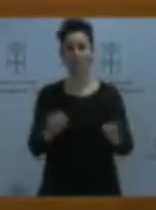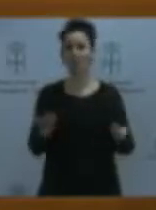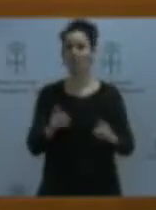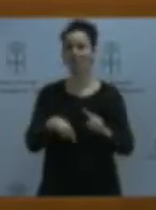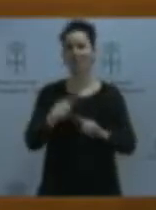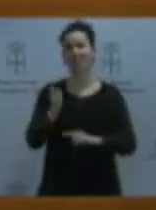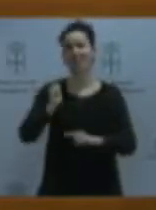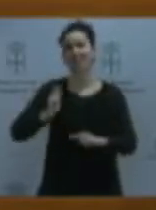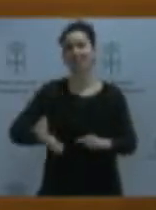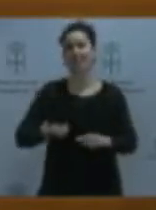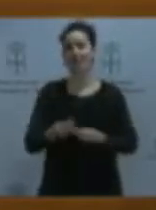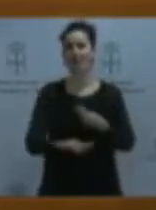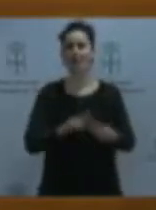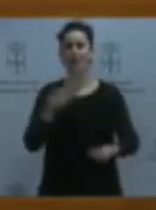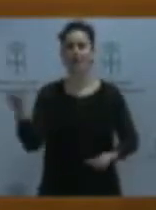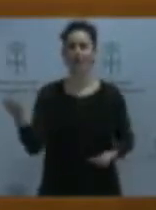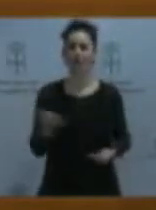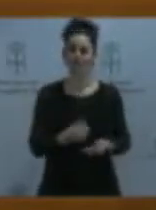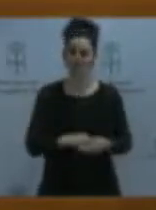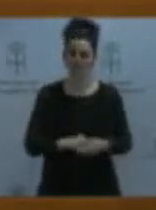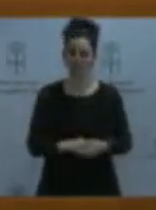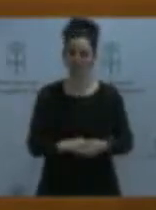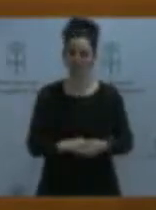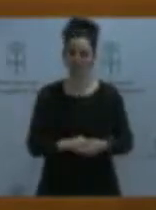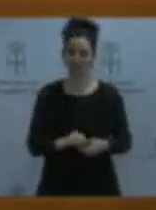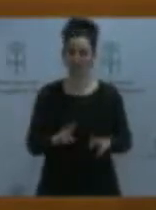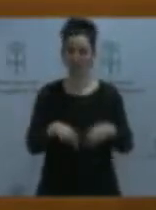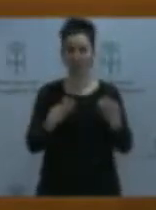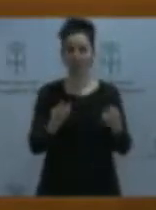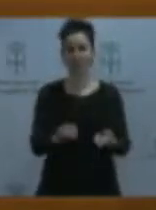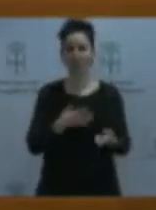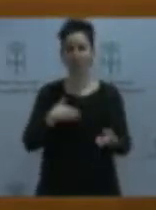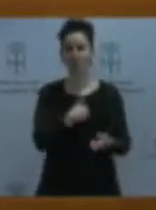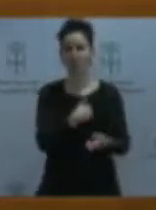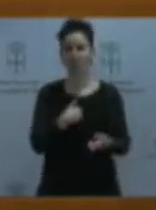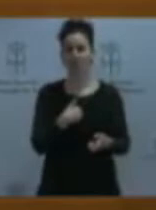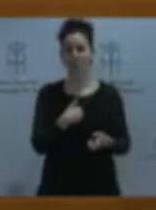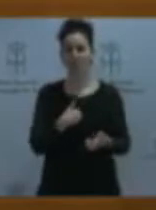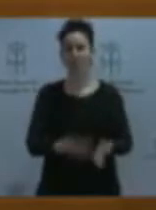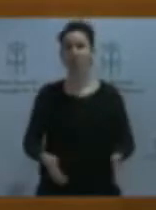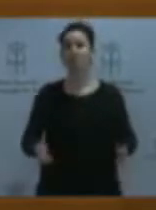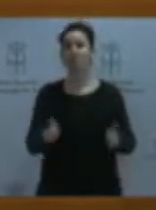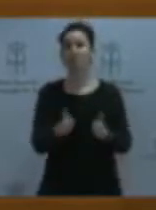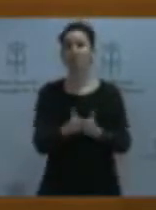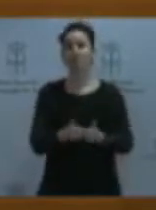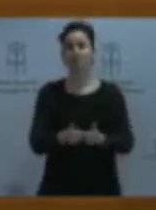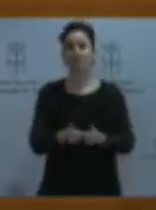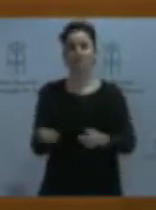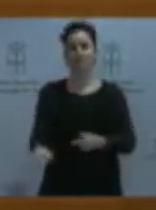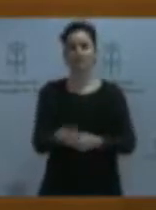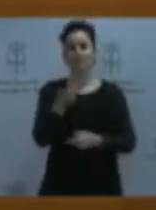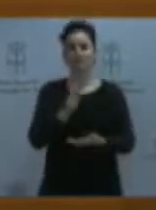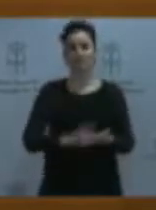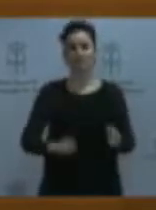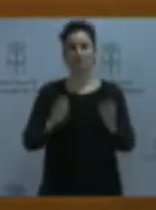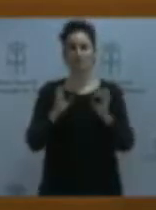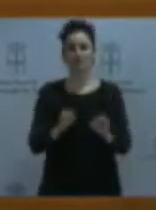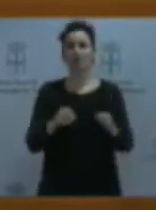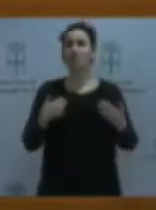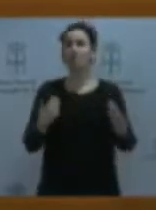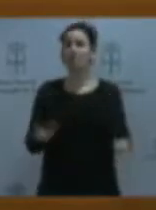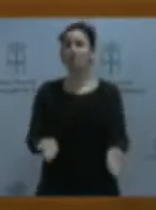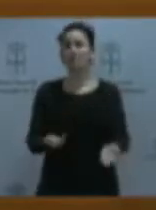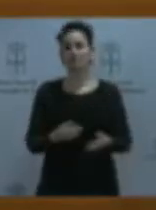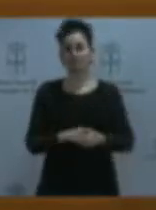para modificar las funciones de auxiliar de bombero especialista de tal manera que las intervenciones mayores, incendios